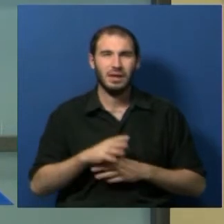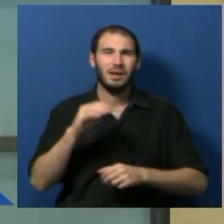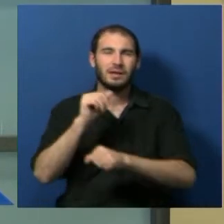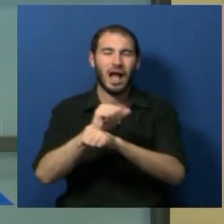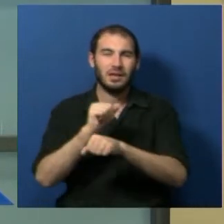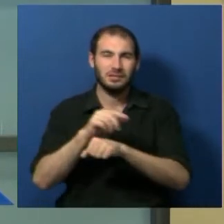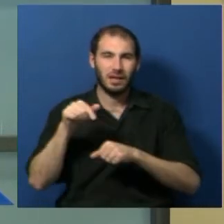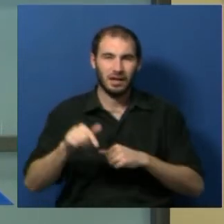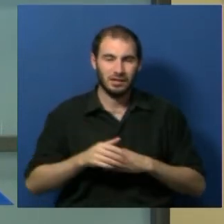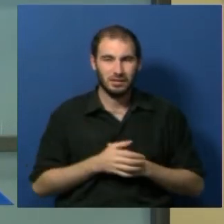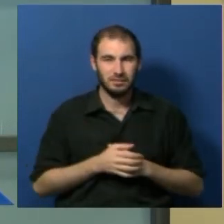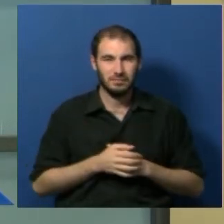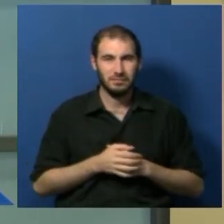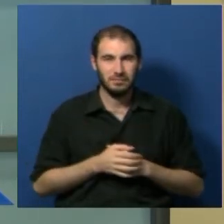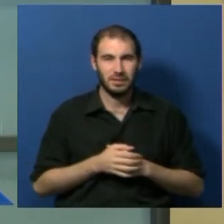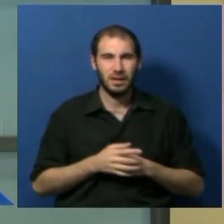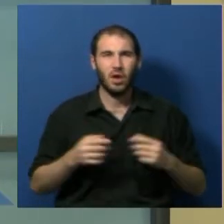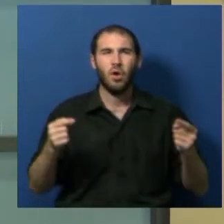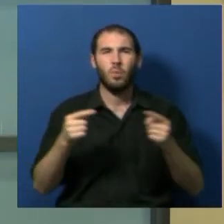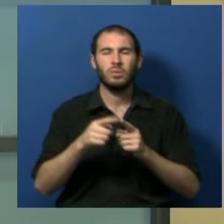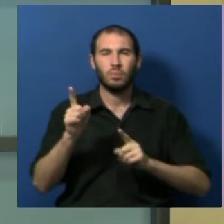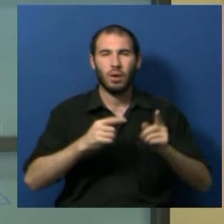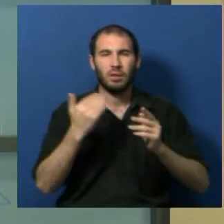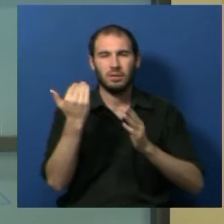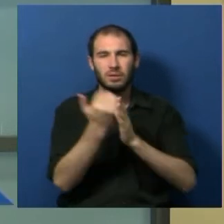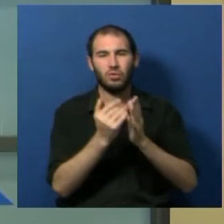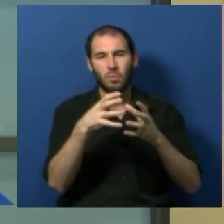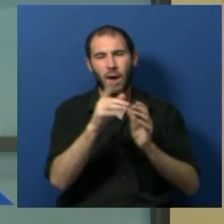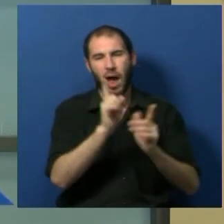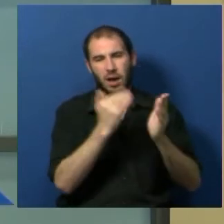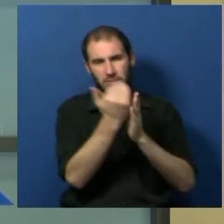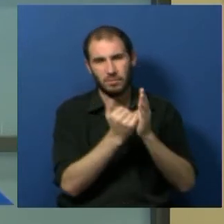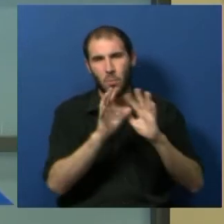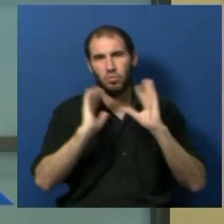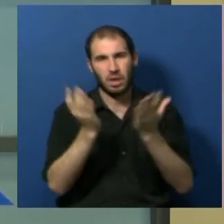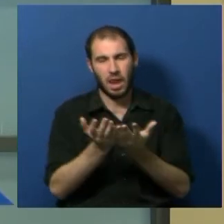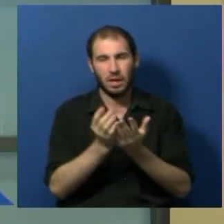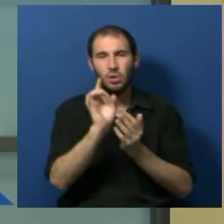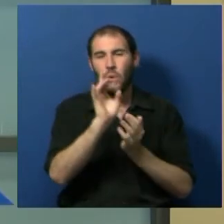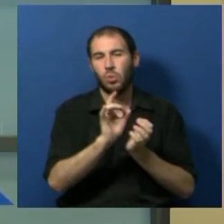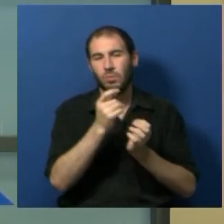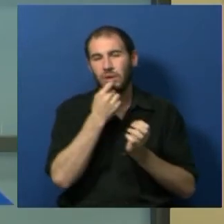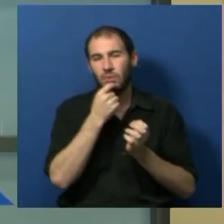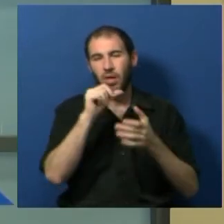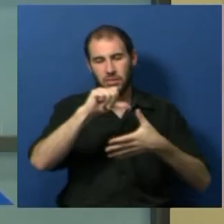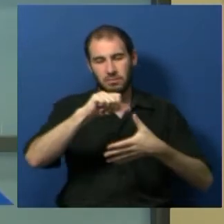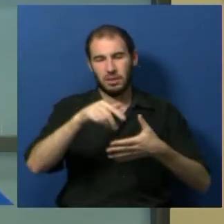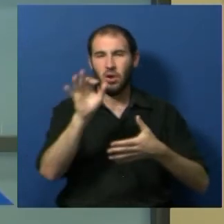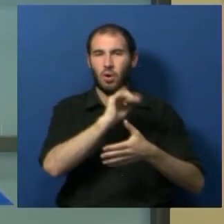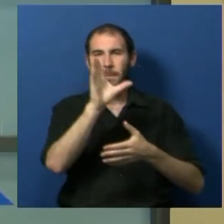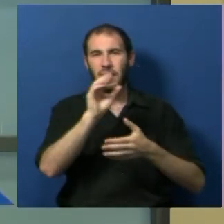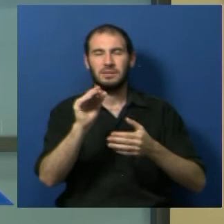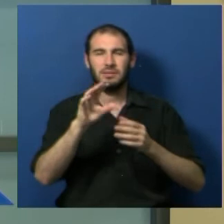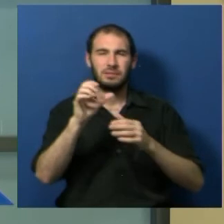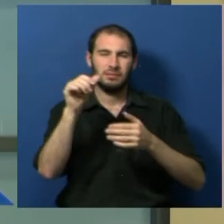cárceles están destinadas a determinado tipo de personas en todo el mundo, no solamente en Latinoamérica o en los países del